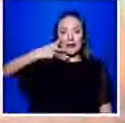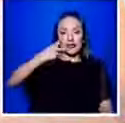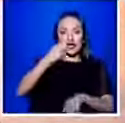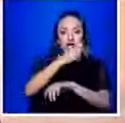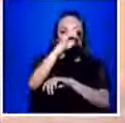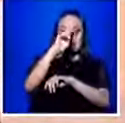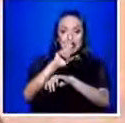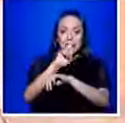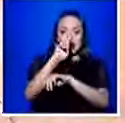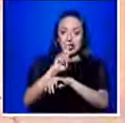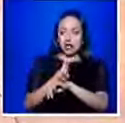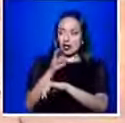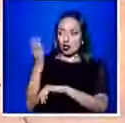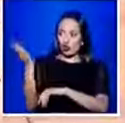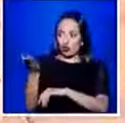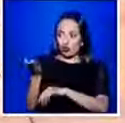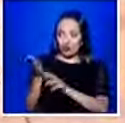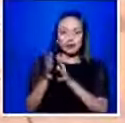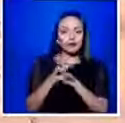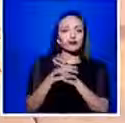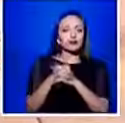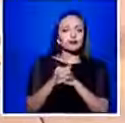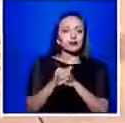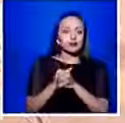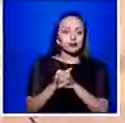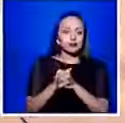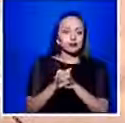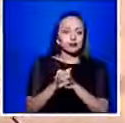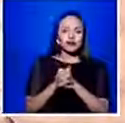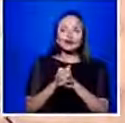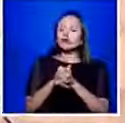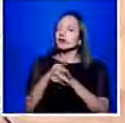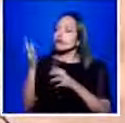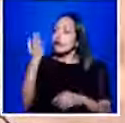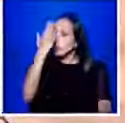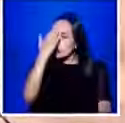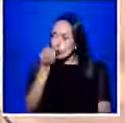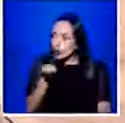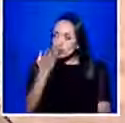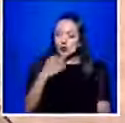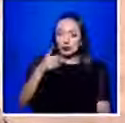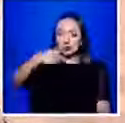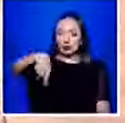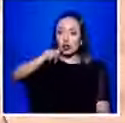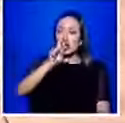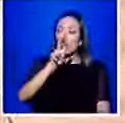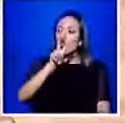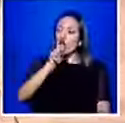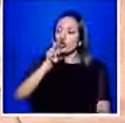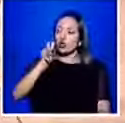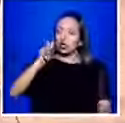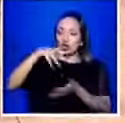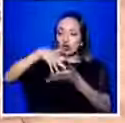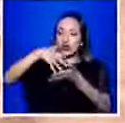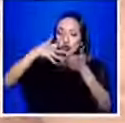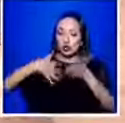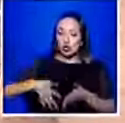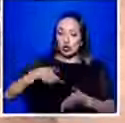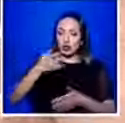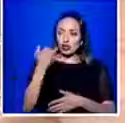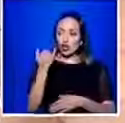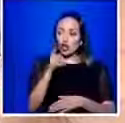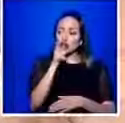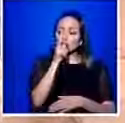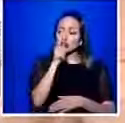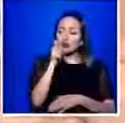Unidad Educativa Humberto Mata Martínez. Licenciado, muy buenos días. Bueno, son alrededor de 200 estudiantes los que están realizando